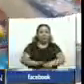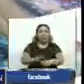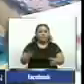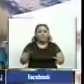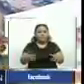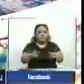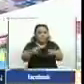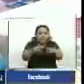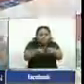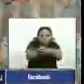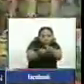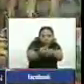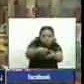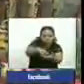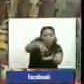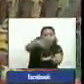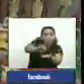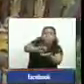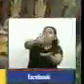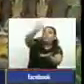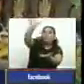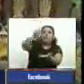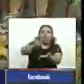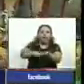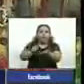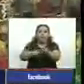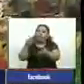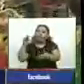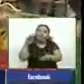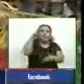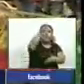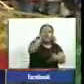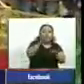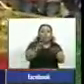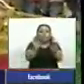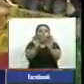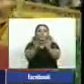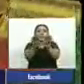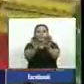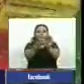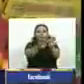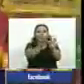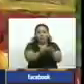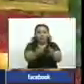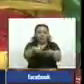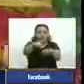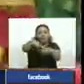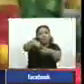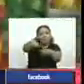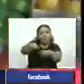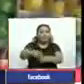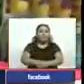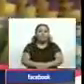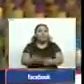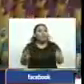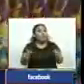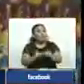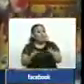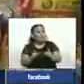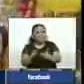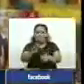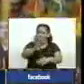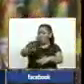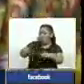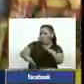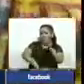tanquetitas, avioncitos, mariposas, barrilitos, y le tenemos todo